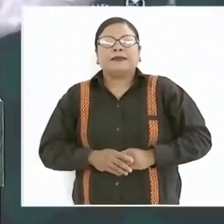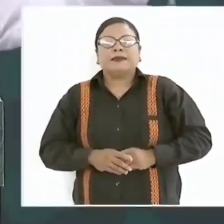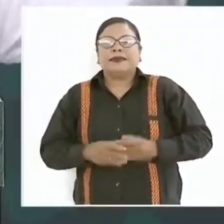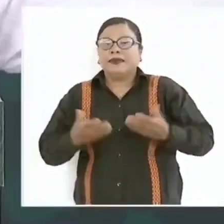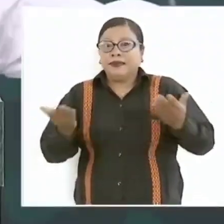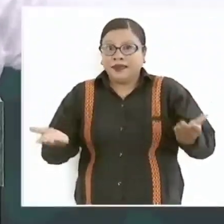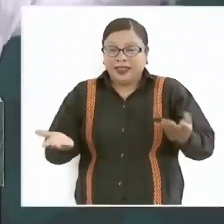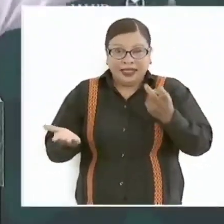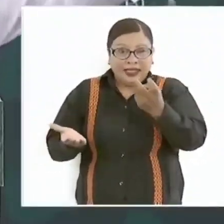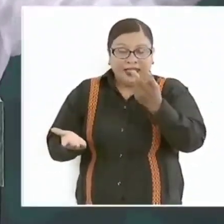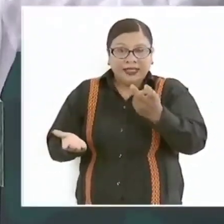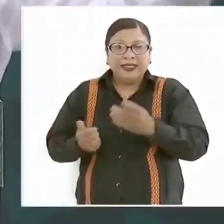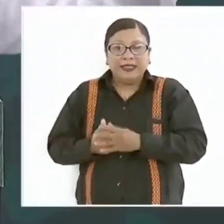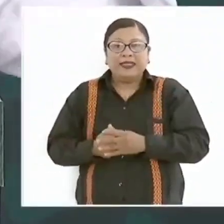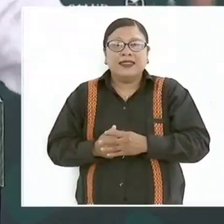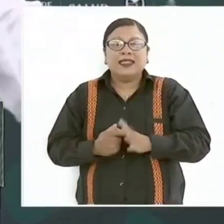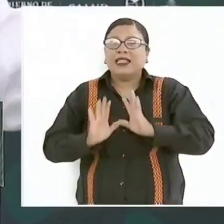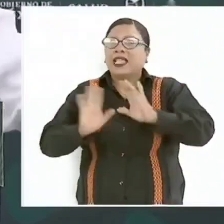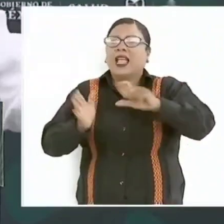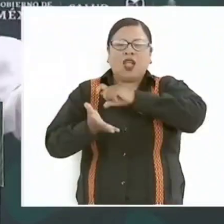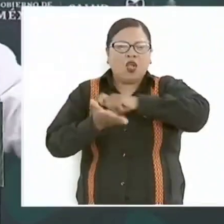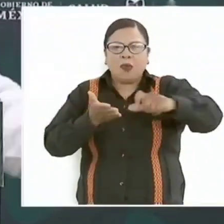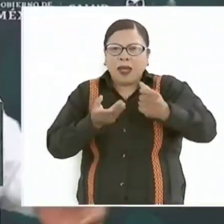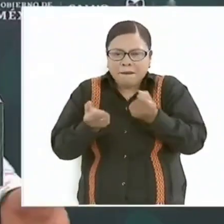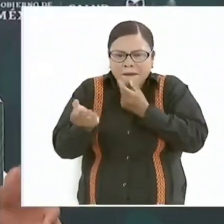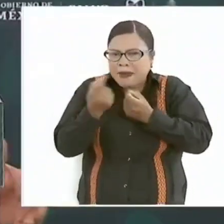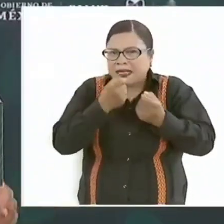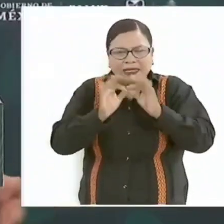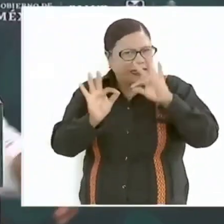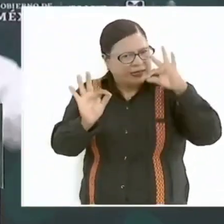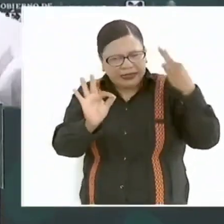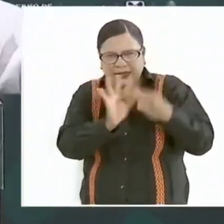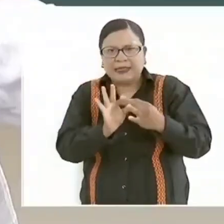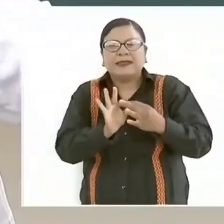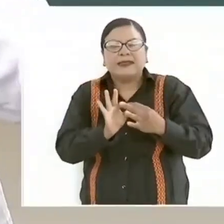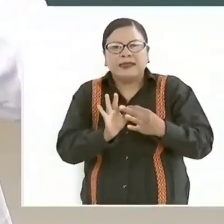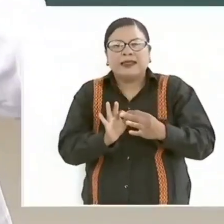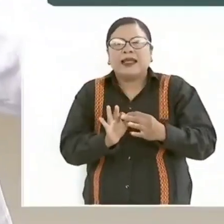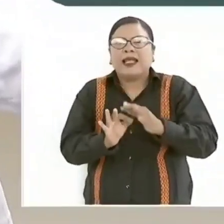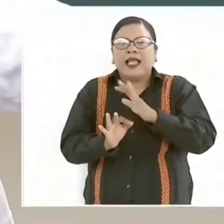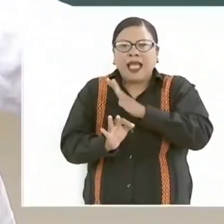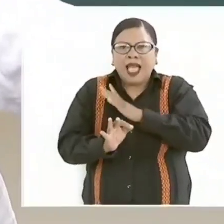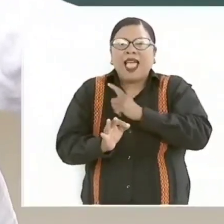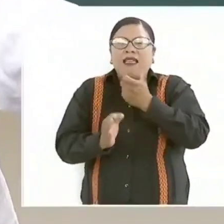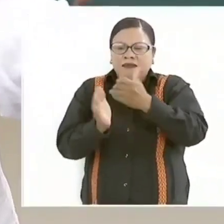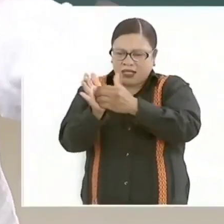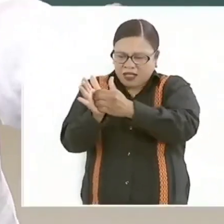¿saben que compramos todas las medicinas y tenemos un ahorro?